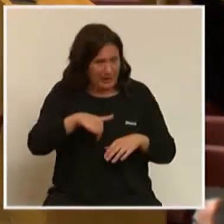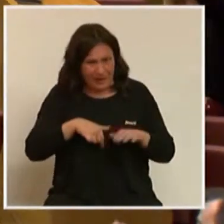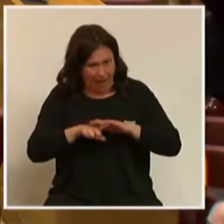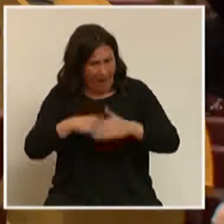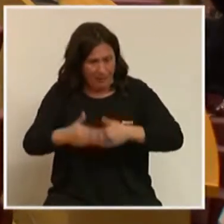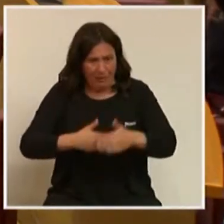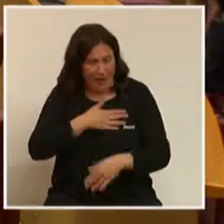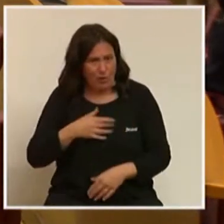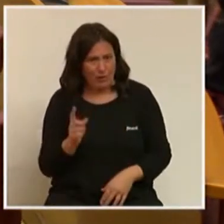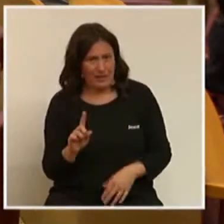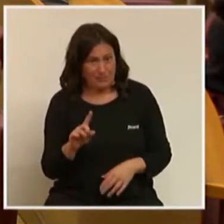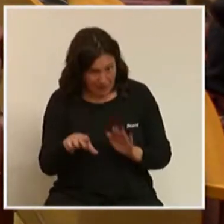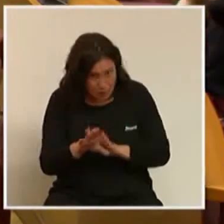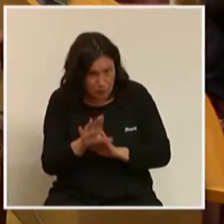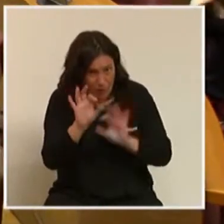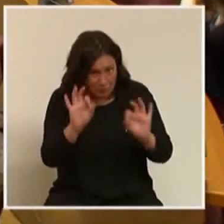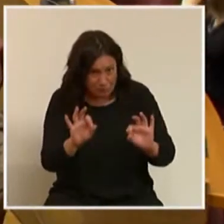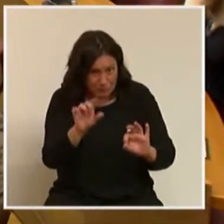así? ¿Van a seguir así?